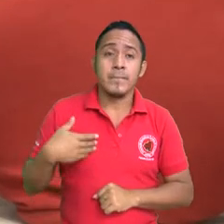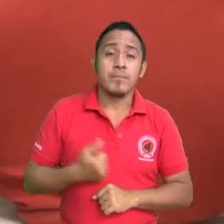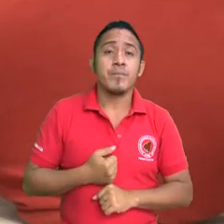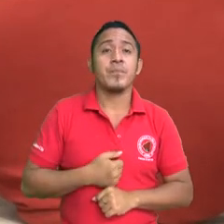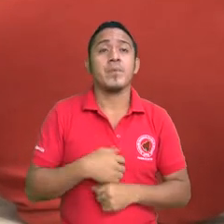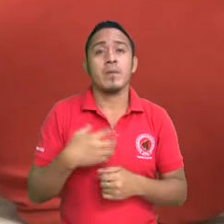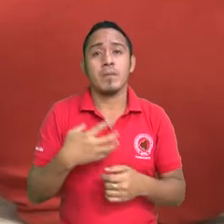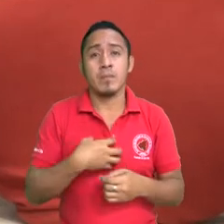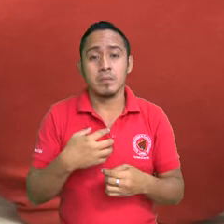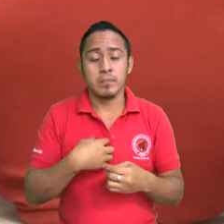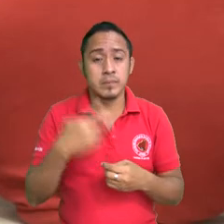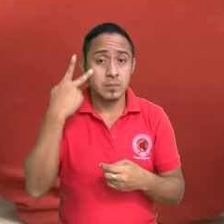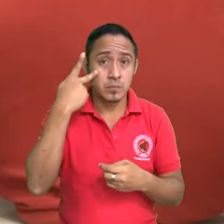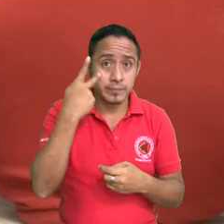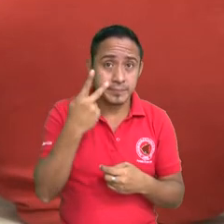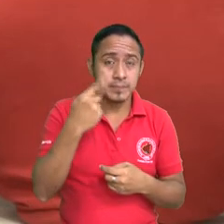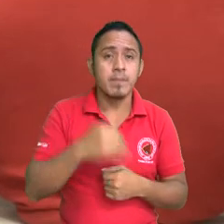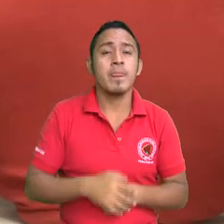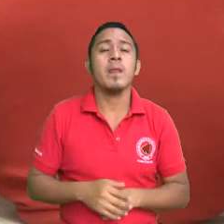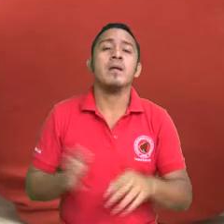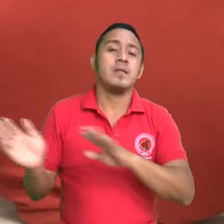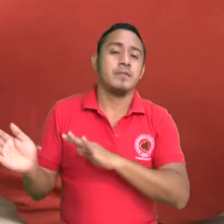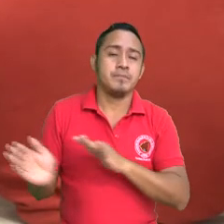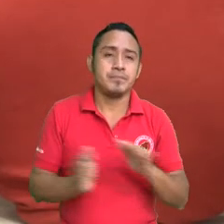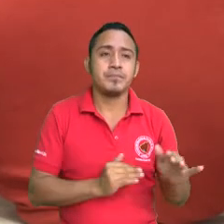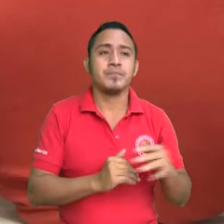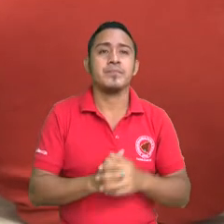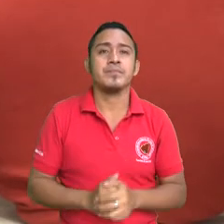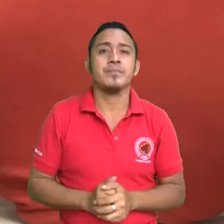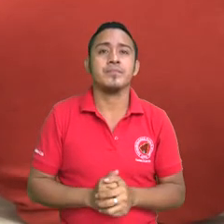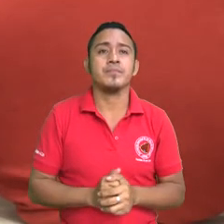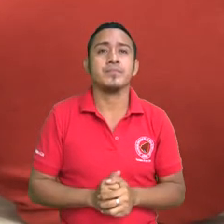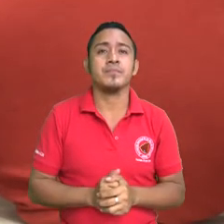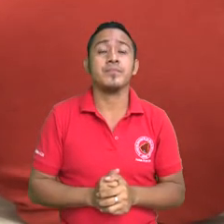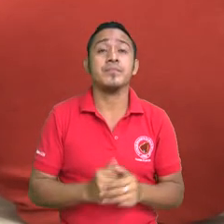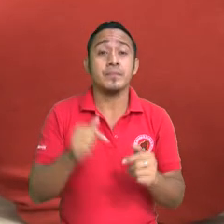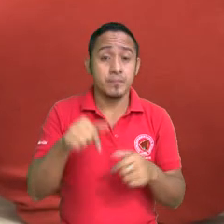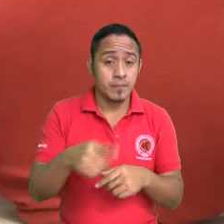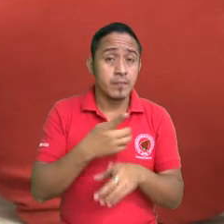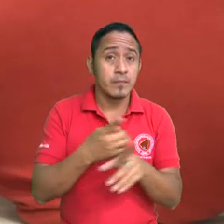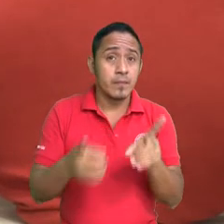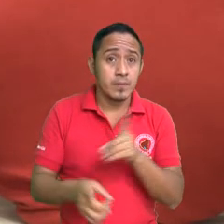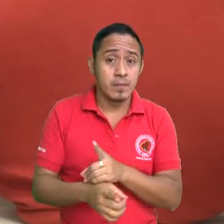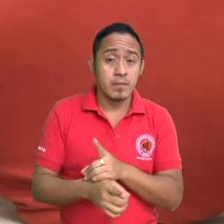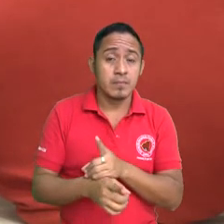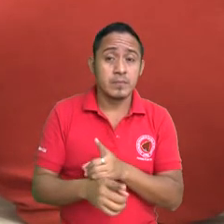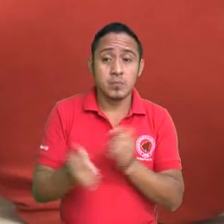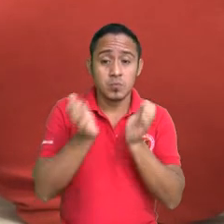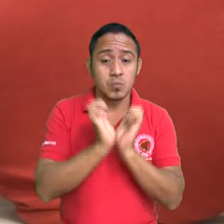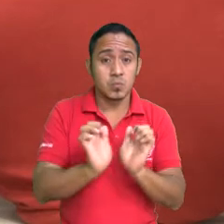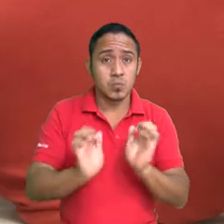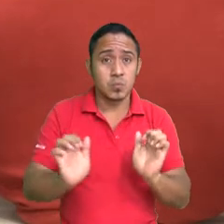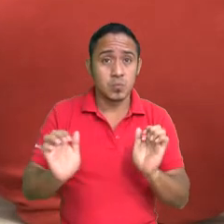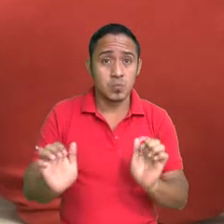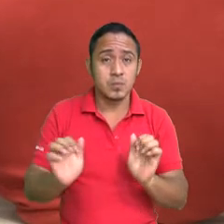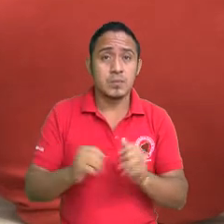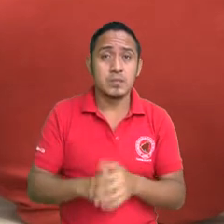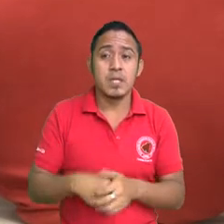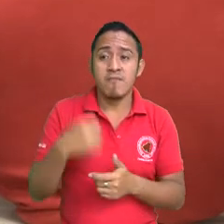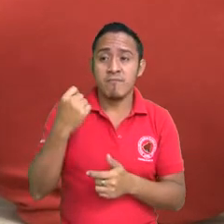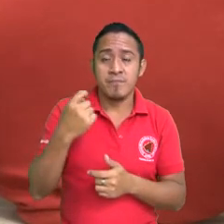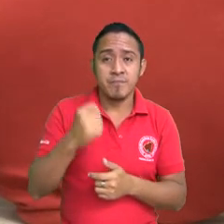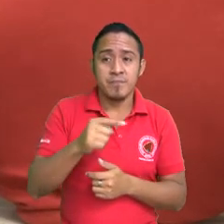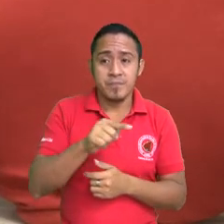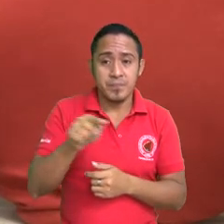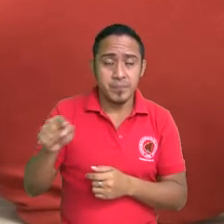una mejor superficie ocular. Ahora, lo que sí hay que notar de que los niños casi no consumen este tipo